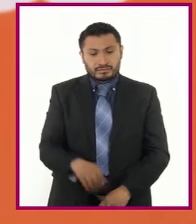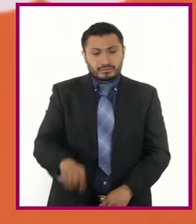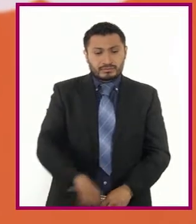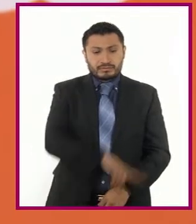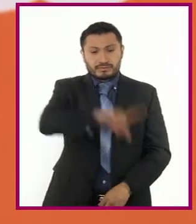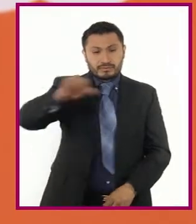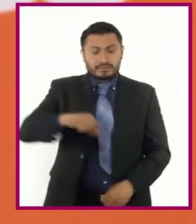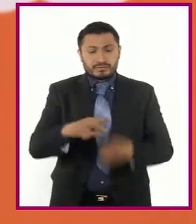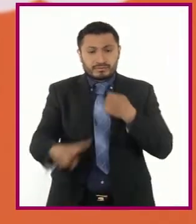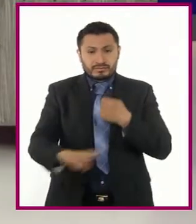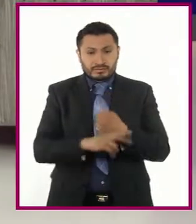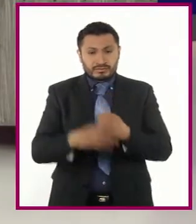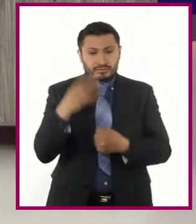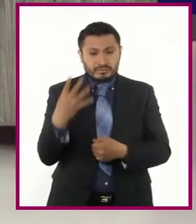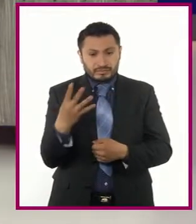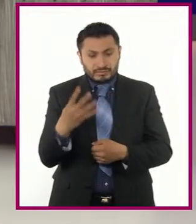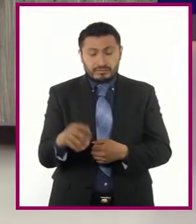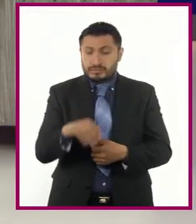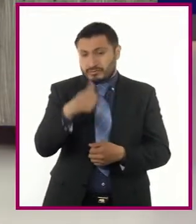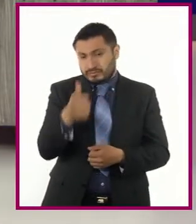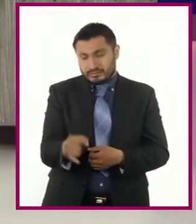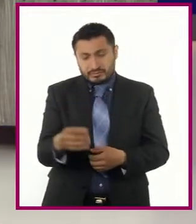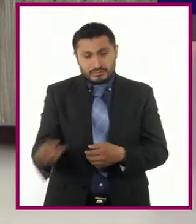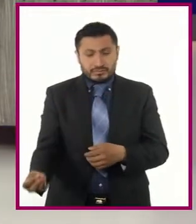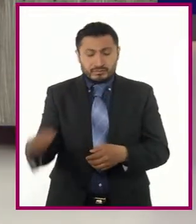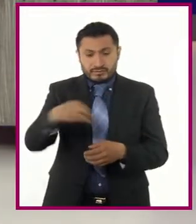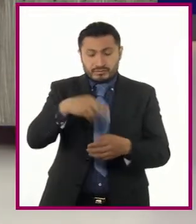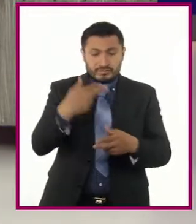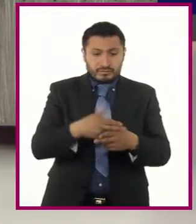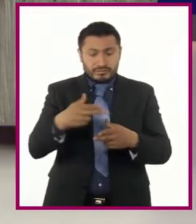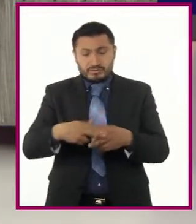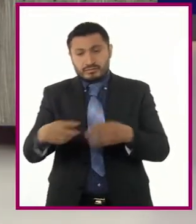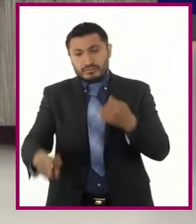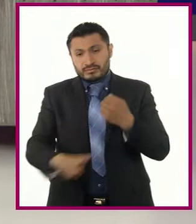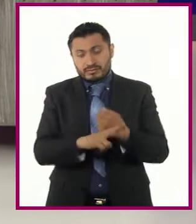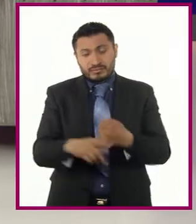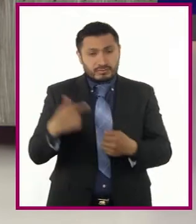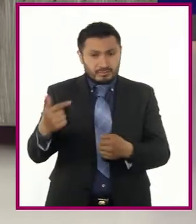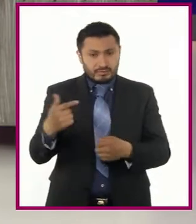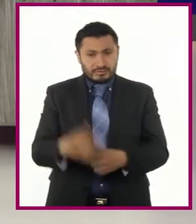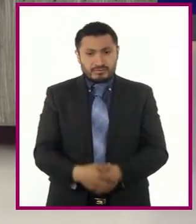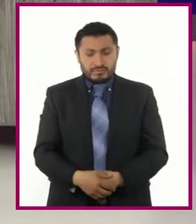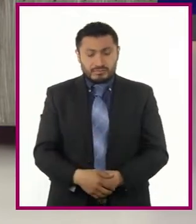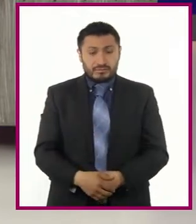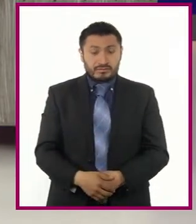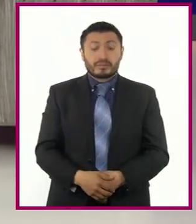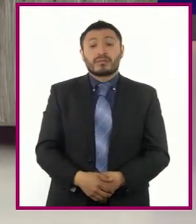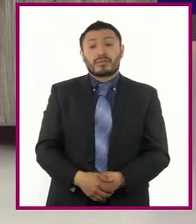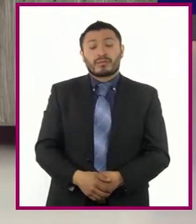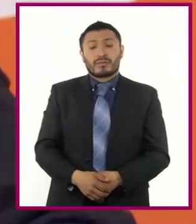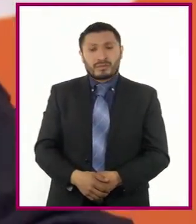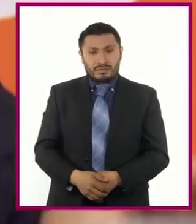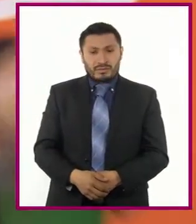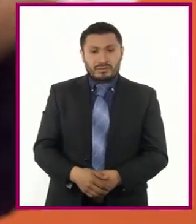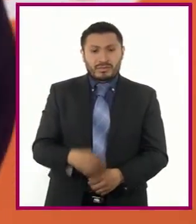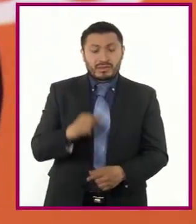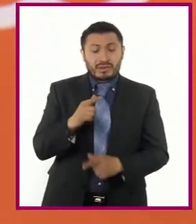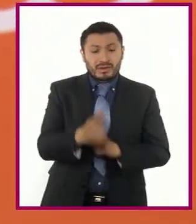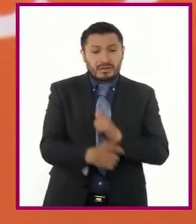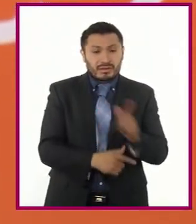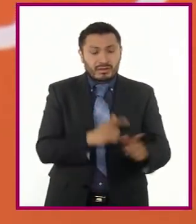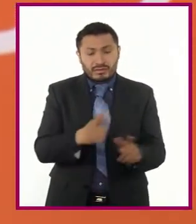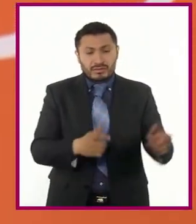Posteriormente del vaso 4 y así hasta el vaso 7, siempre vaciando